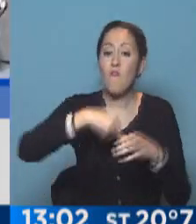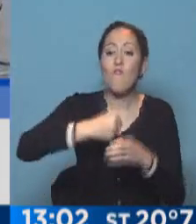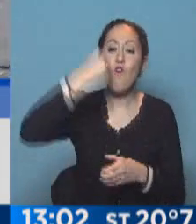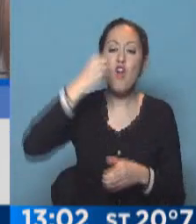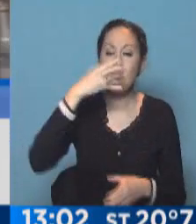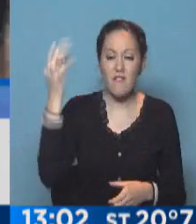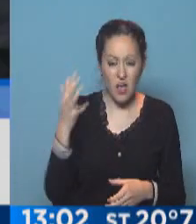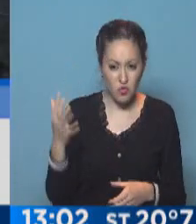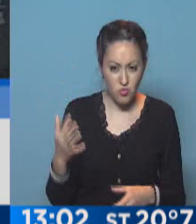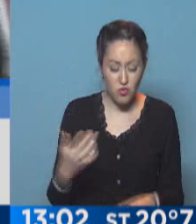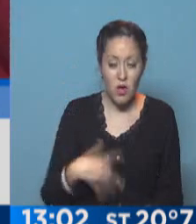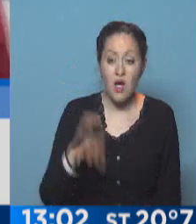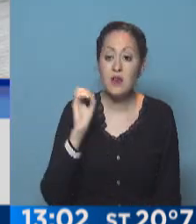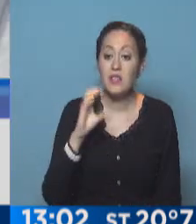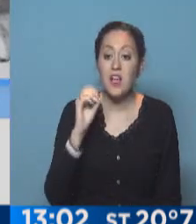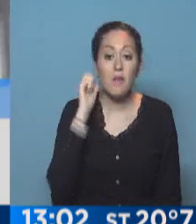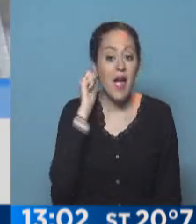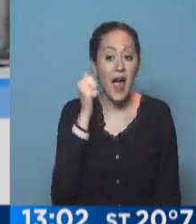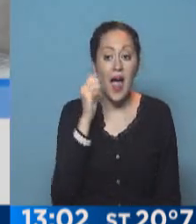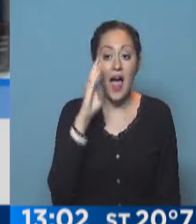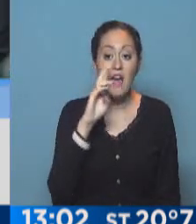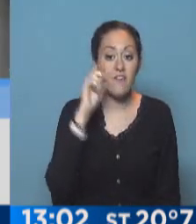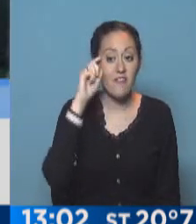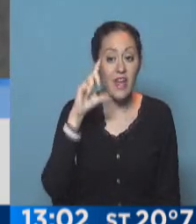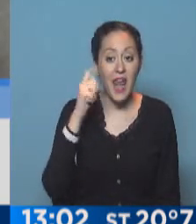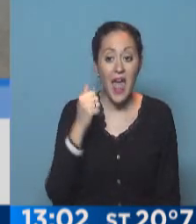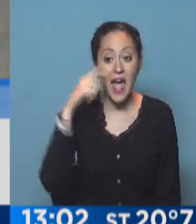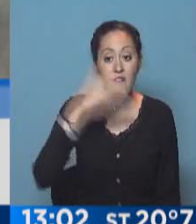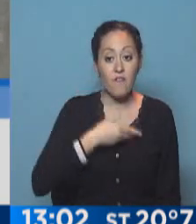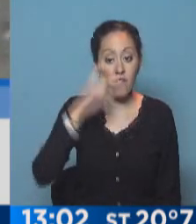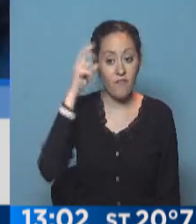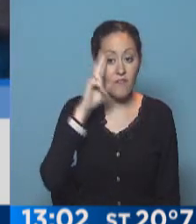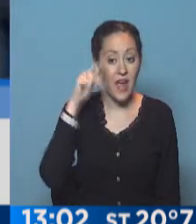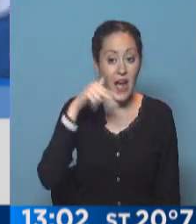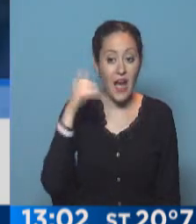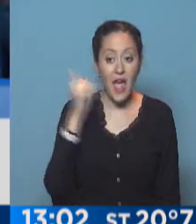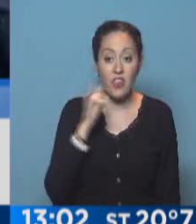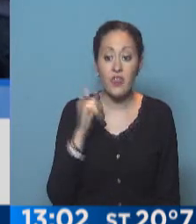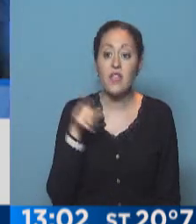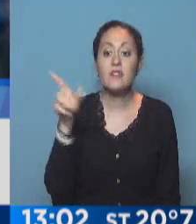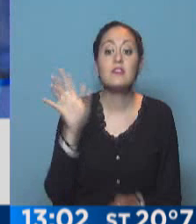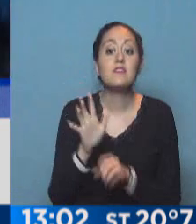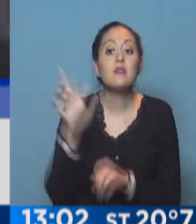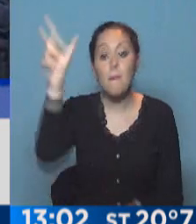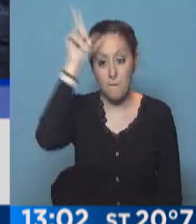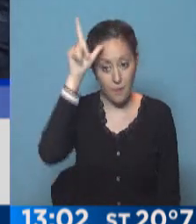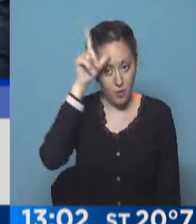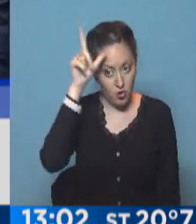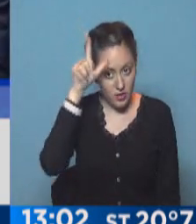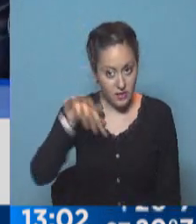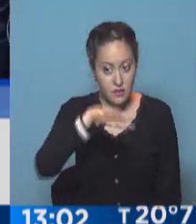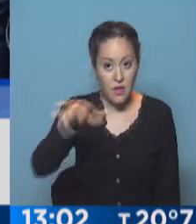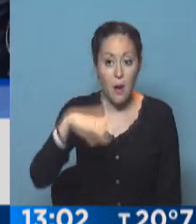el nombre de ellos Gabriela Fernández de 27 años que además es oficial del Comando de policía de la matanza y Mario